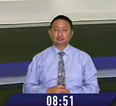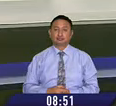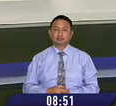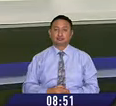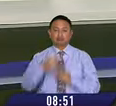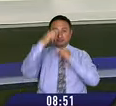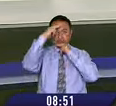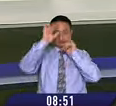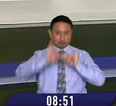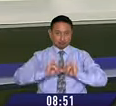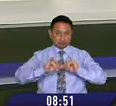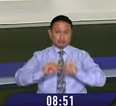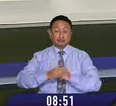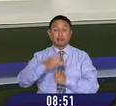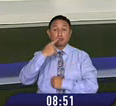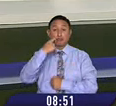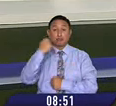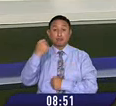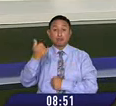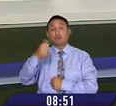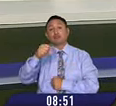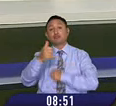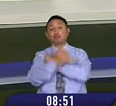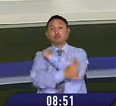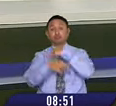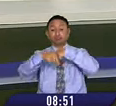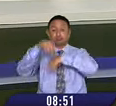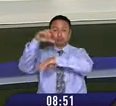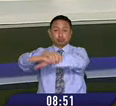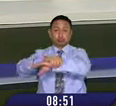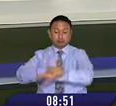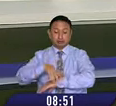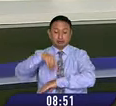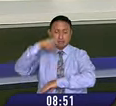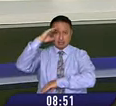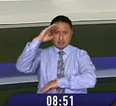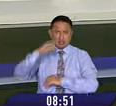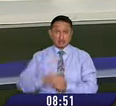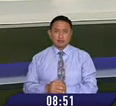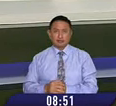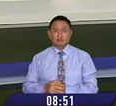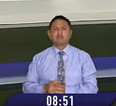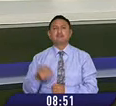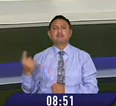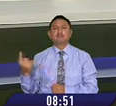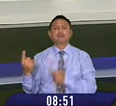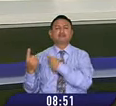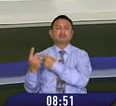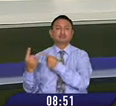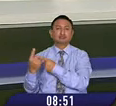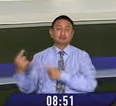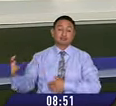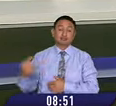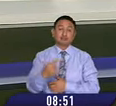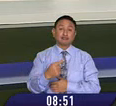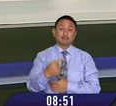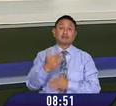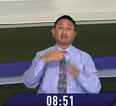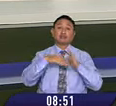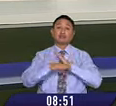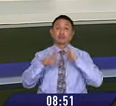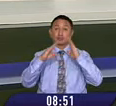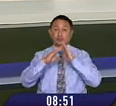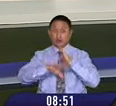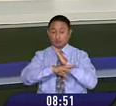Más noticias. Un hombre de nacionalidad extranjera fue detenido por la policía mientras intentaba efectuar un robo en una vivienda